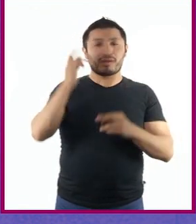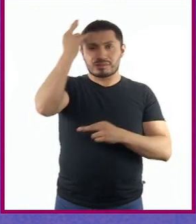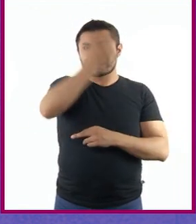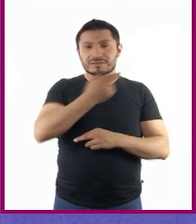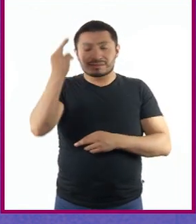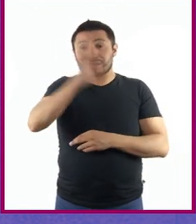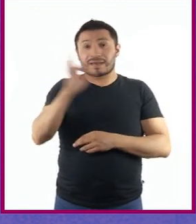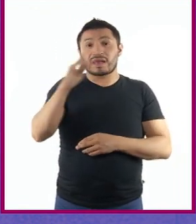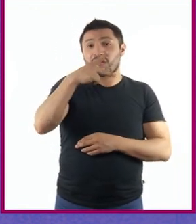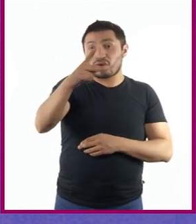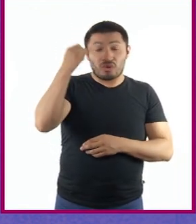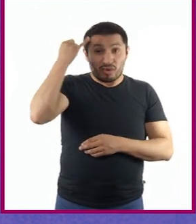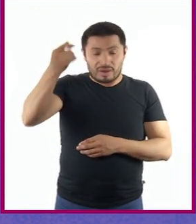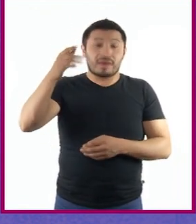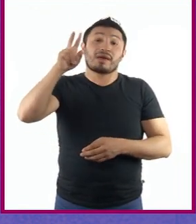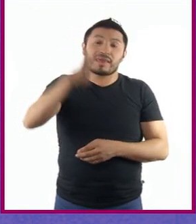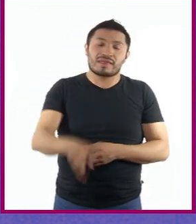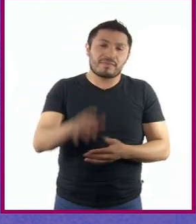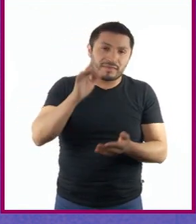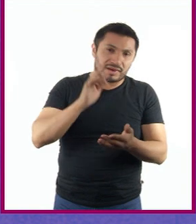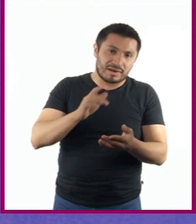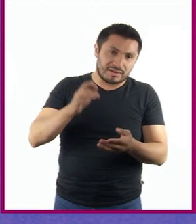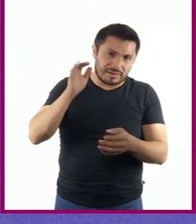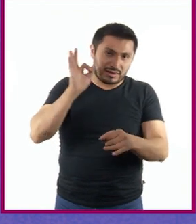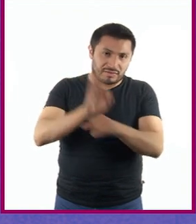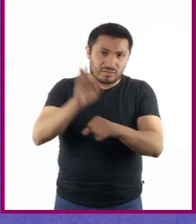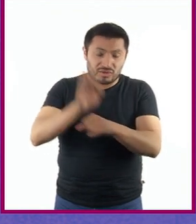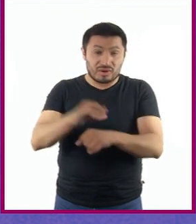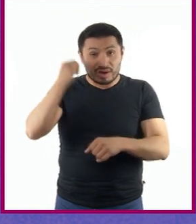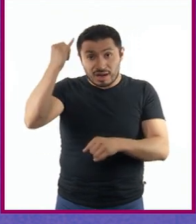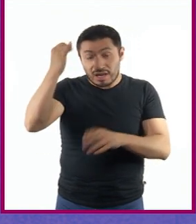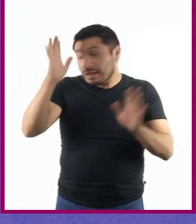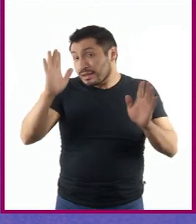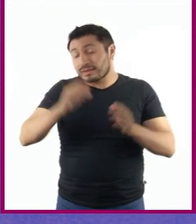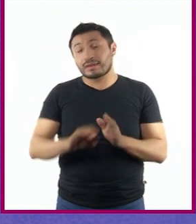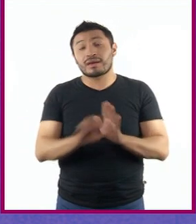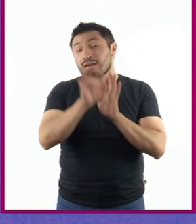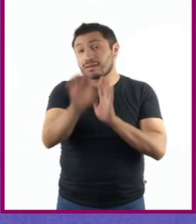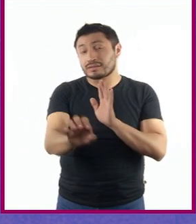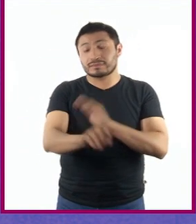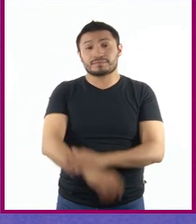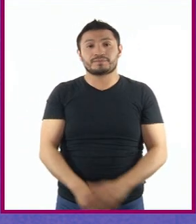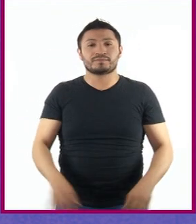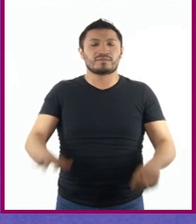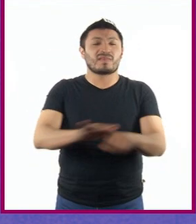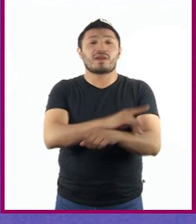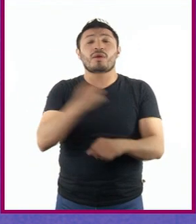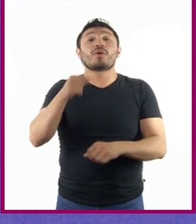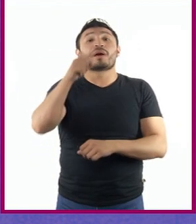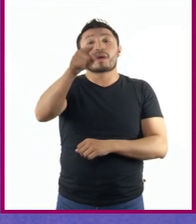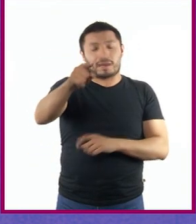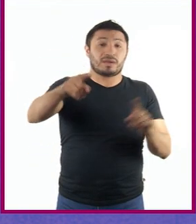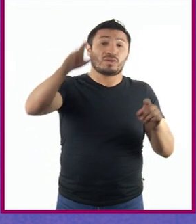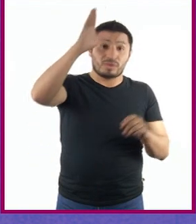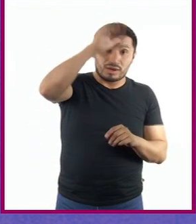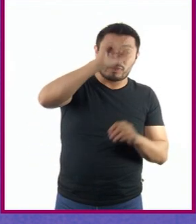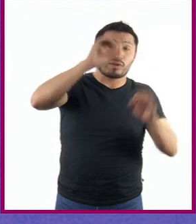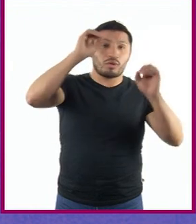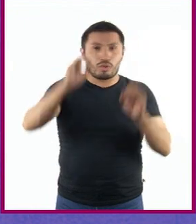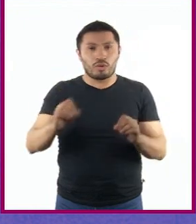sus razones realmente apoyan la posición a la que quieren llegar. Por ejemplo, ¿por qué estás a favor o en